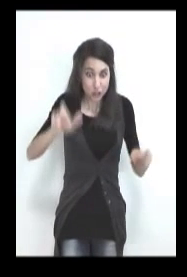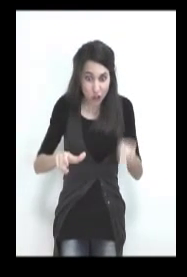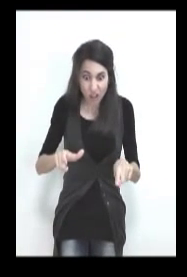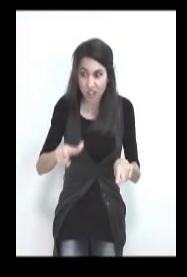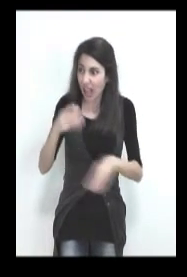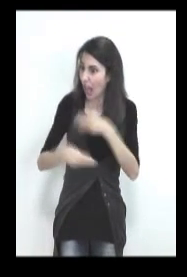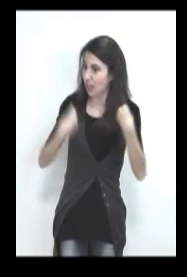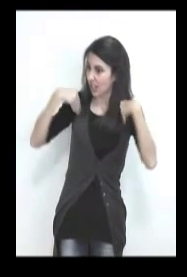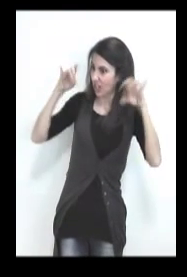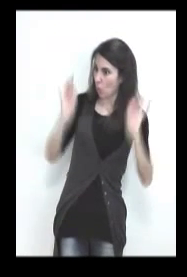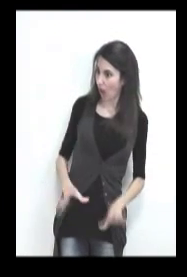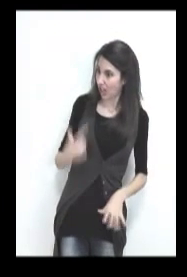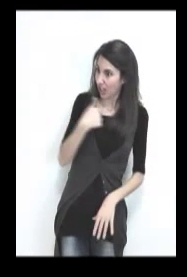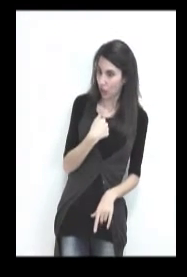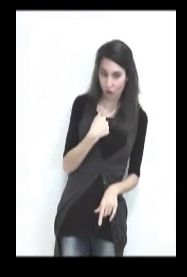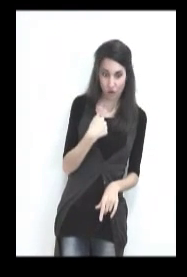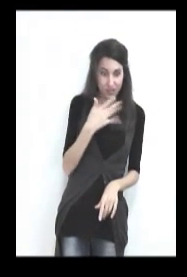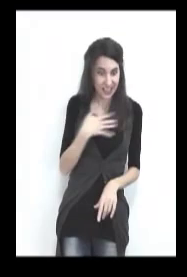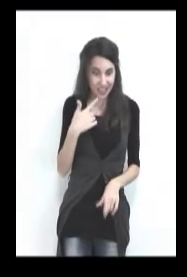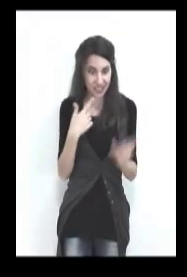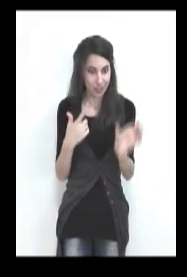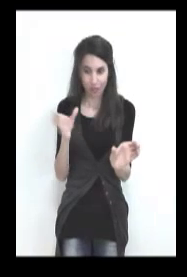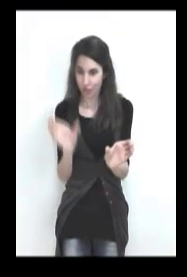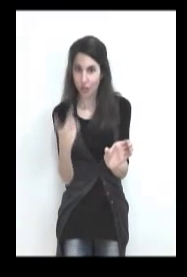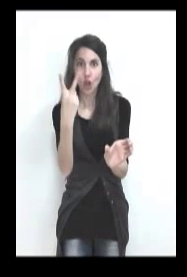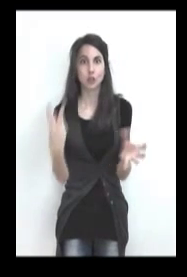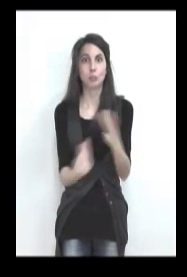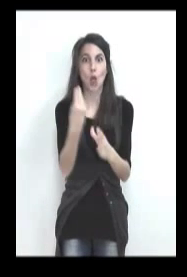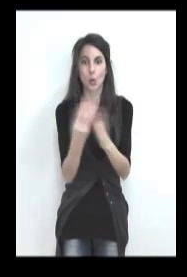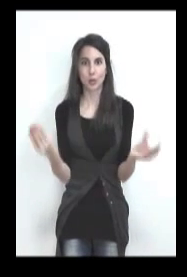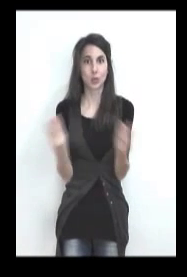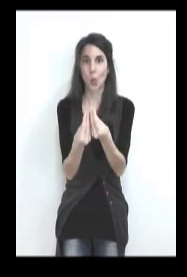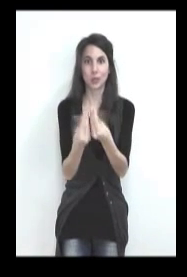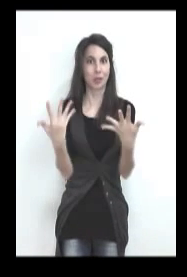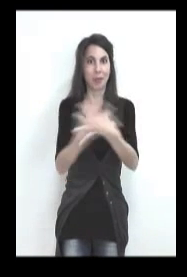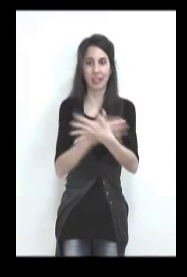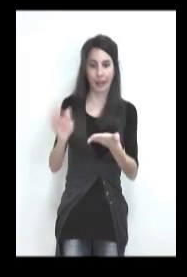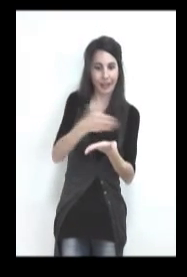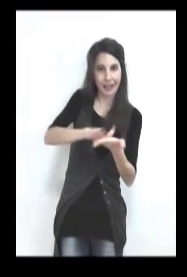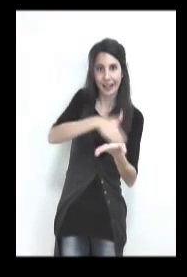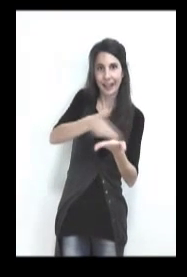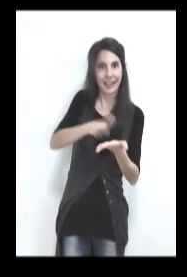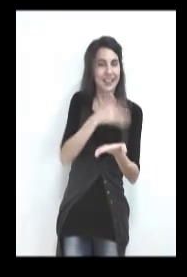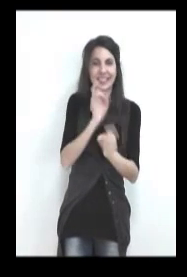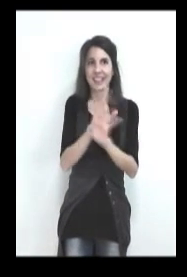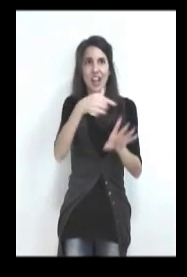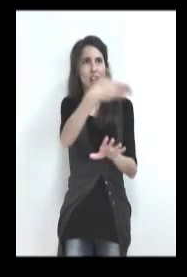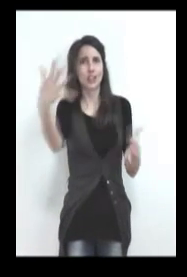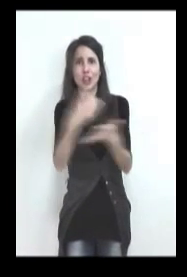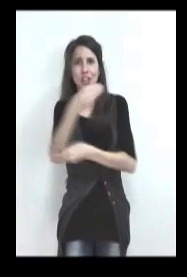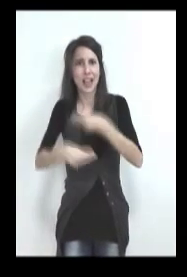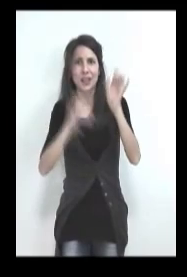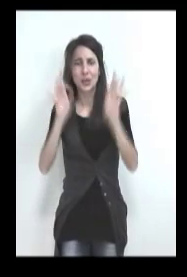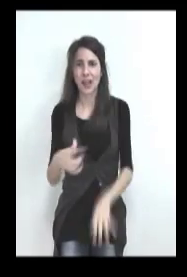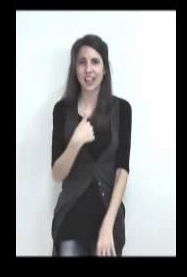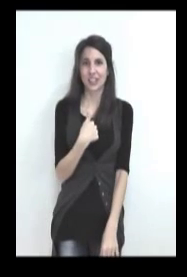componga un lineal y asuma que esos dos productos tienen que estar juntos, pues y digo porque los hipermercados son estudiosos terribles de los